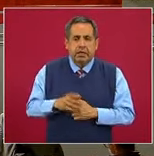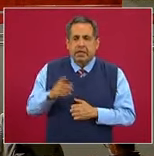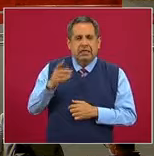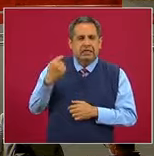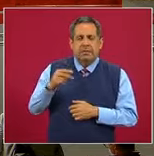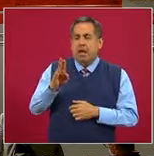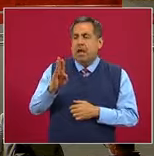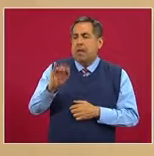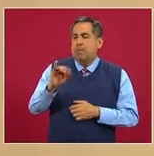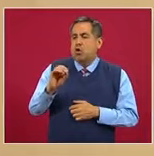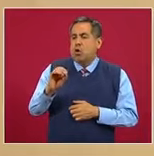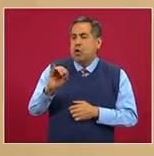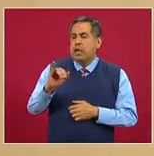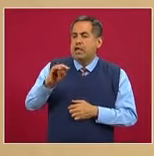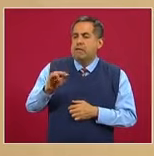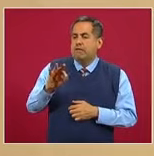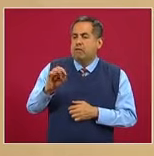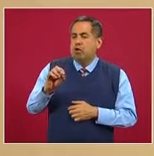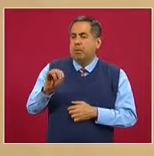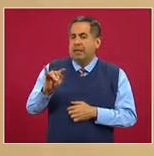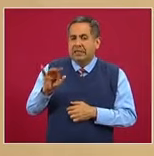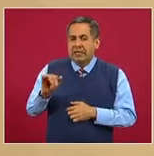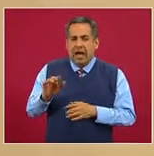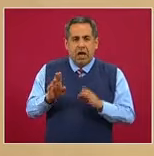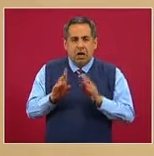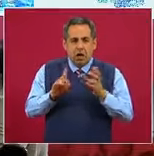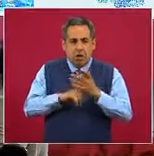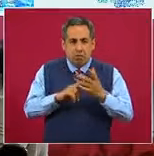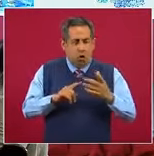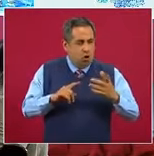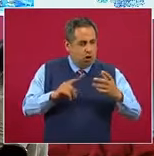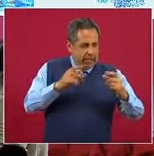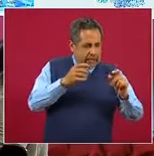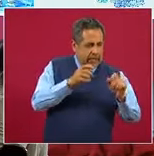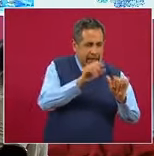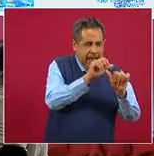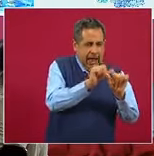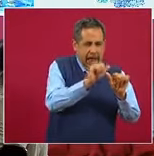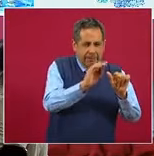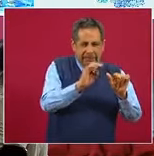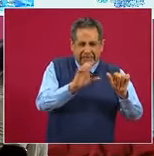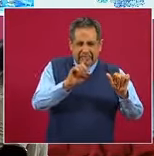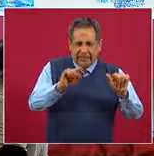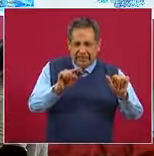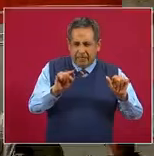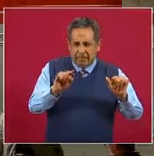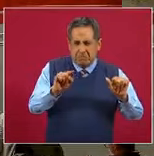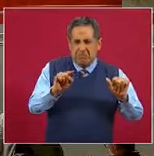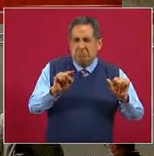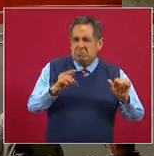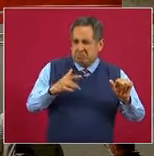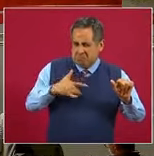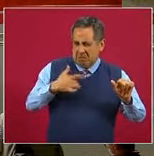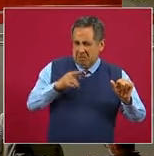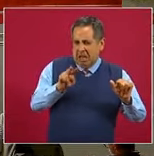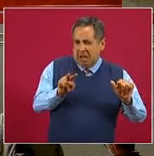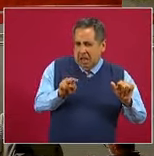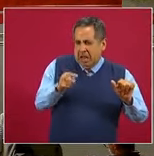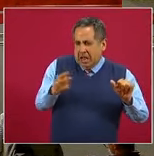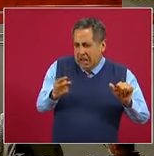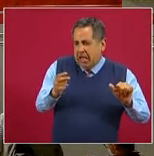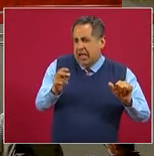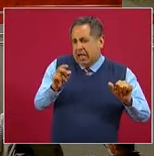bioinformáticas para poder hacer estructuras tridimensionales de las proteínas y poder predecir si están presentes o no